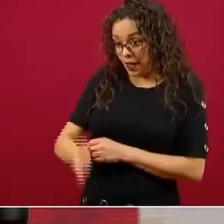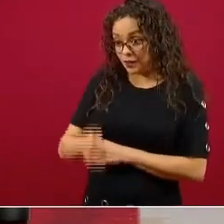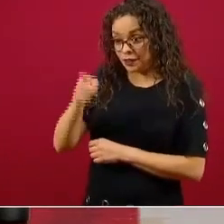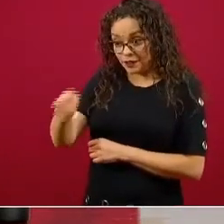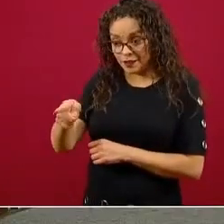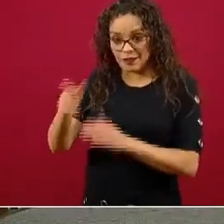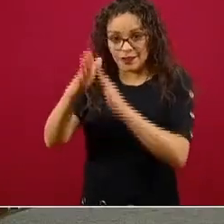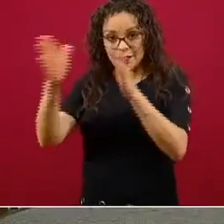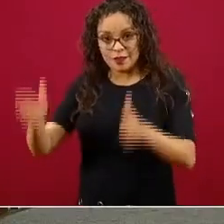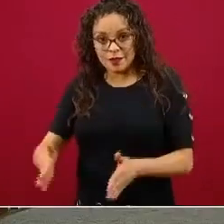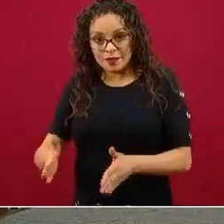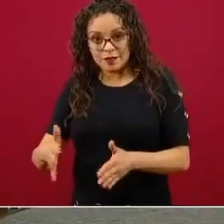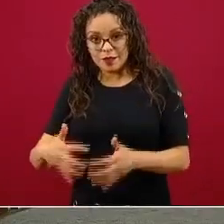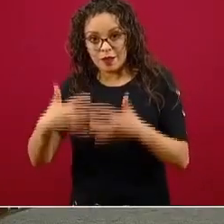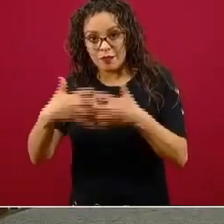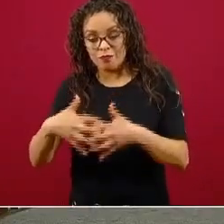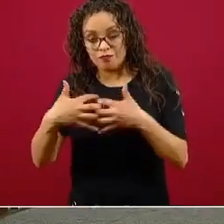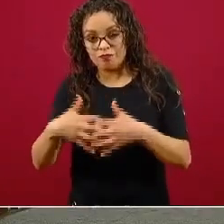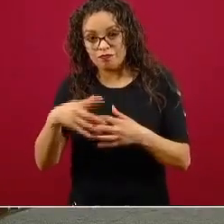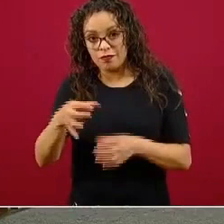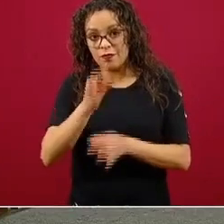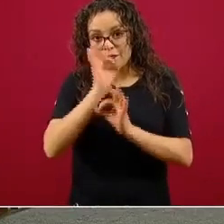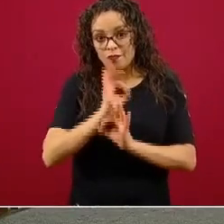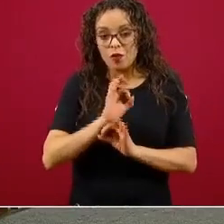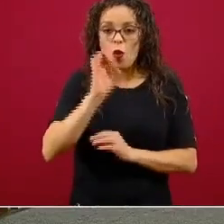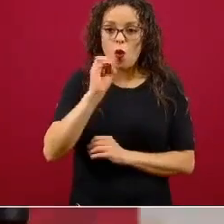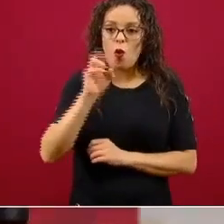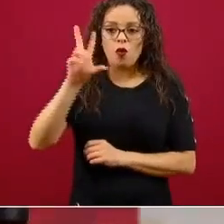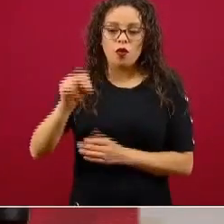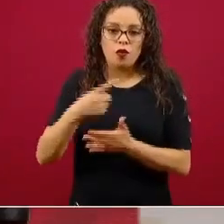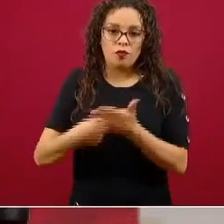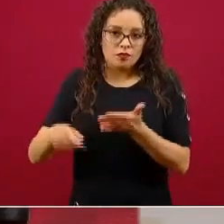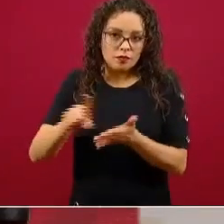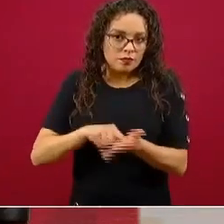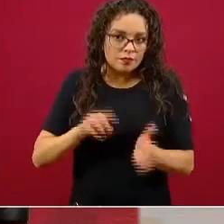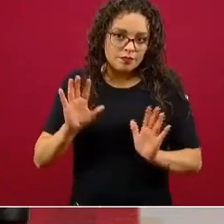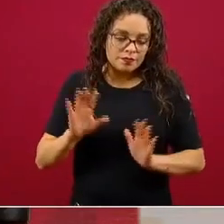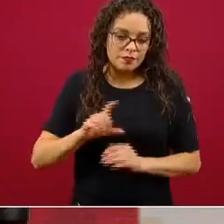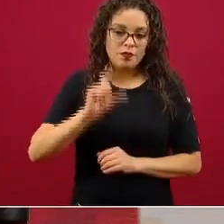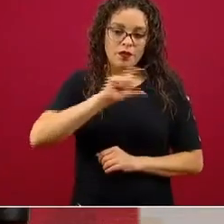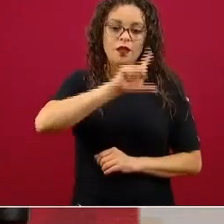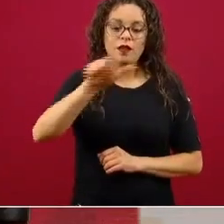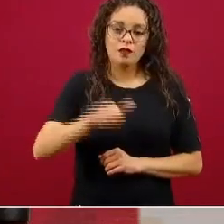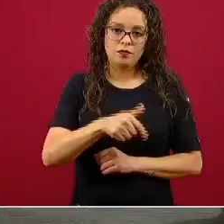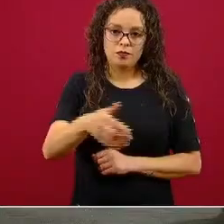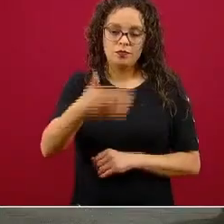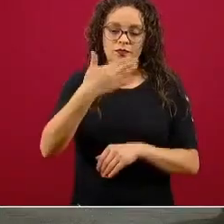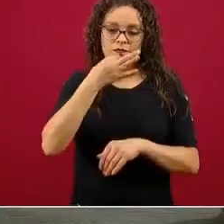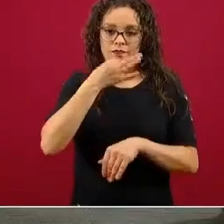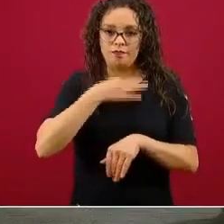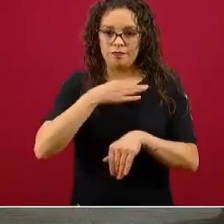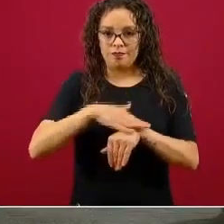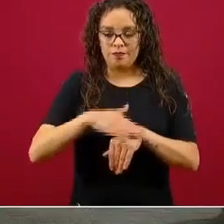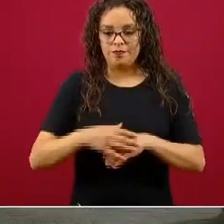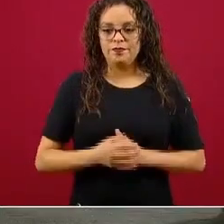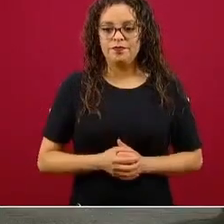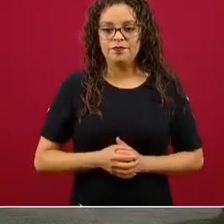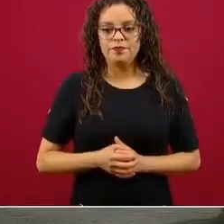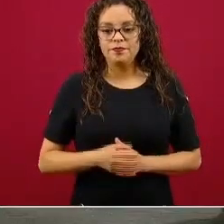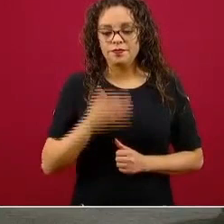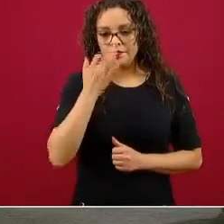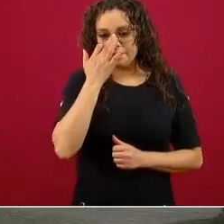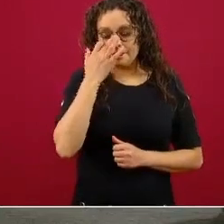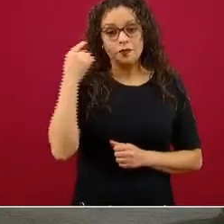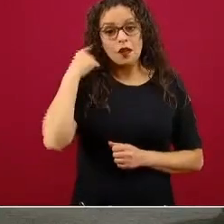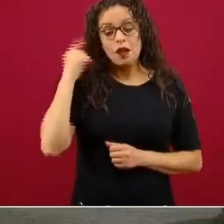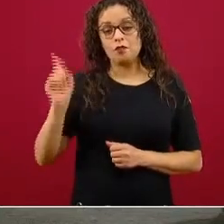plantearían cuáles son sus limitaciones. Para que nos informara un poquito más a fondo sobre esto y otros temas. Sí, podemos